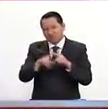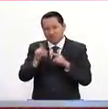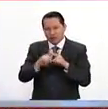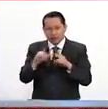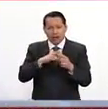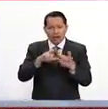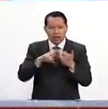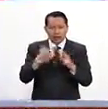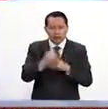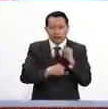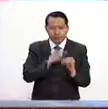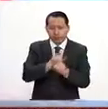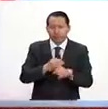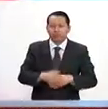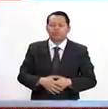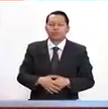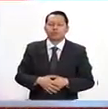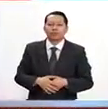las relaciones internacionales.